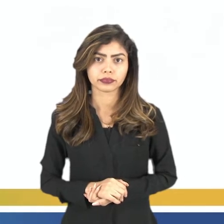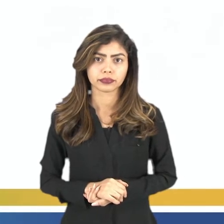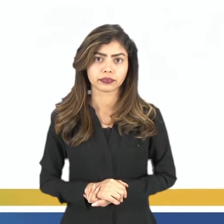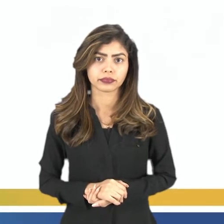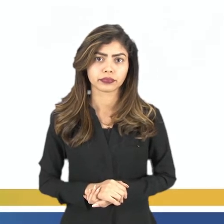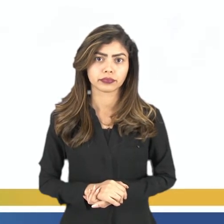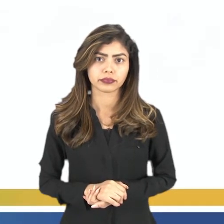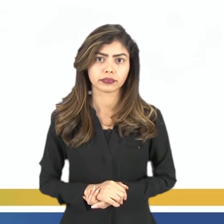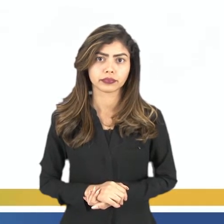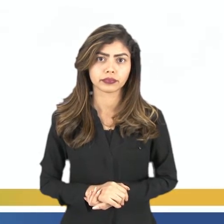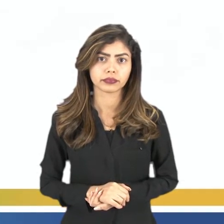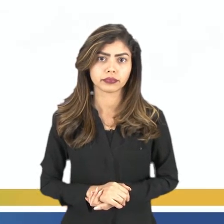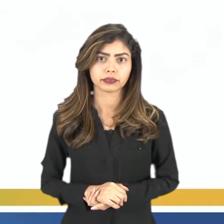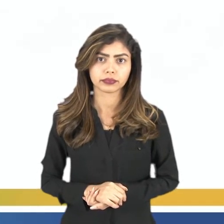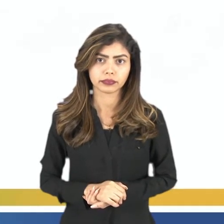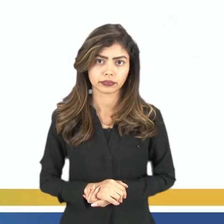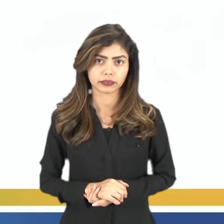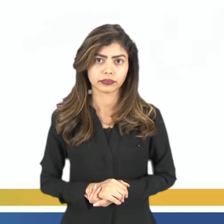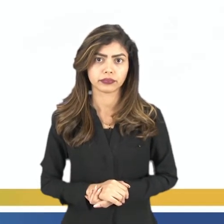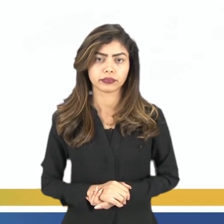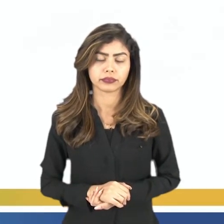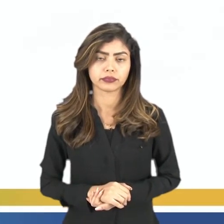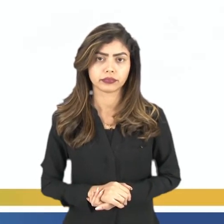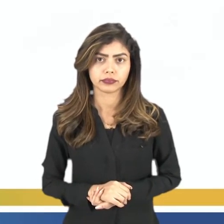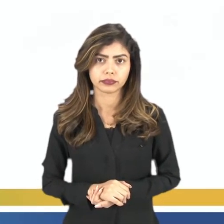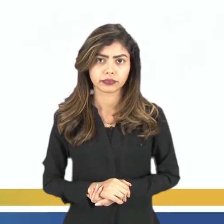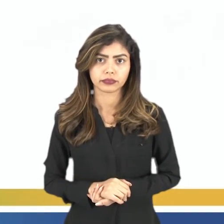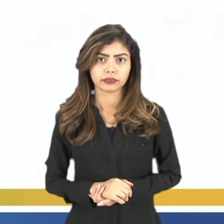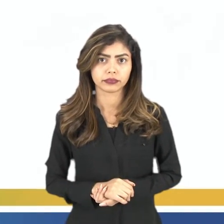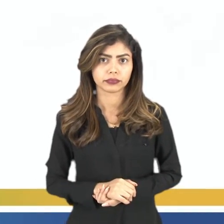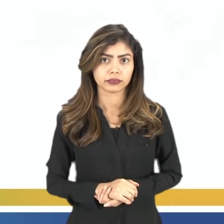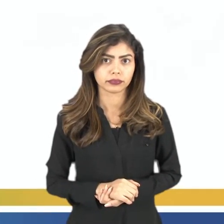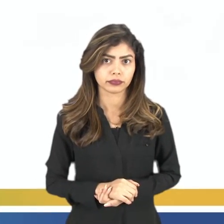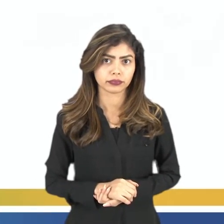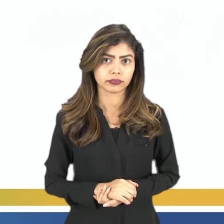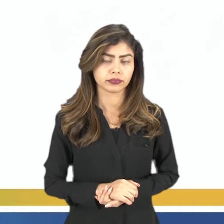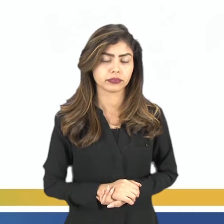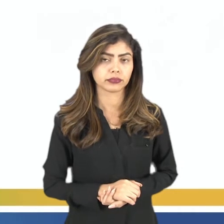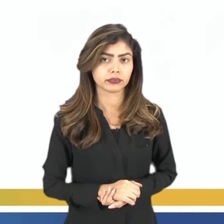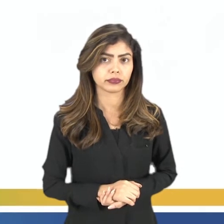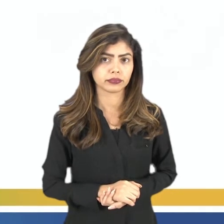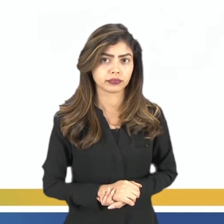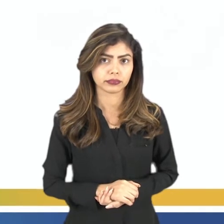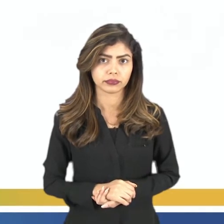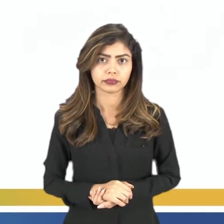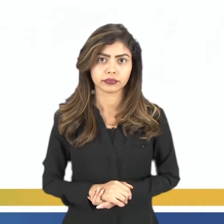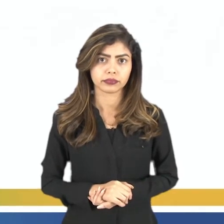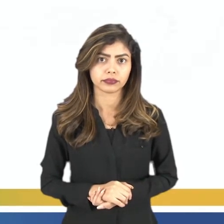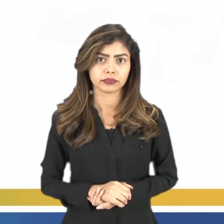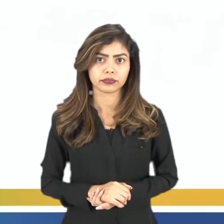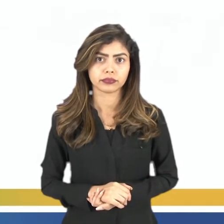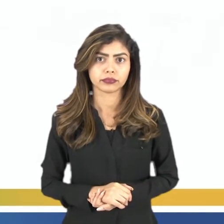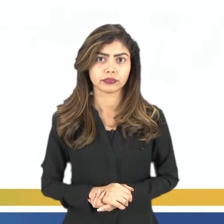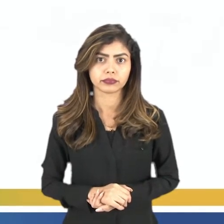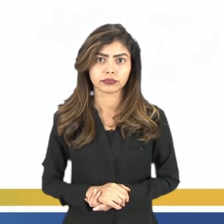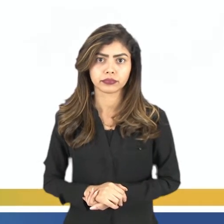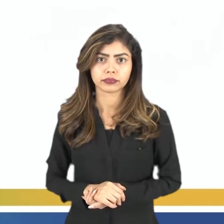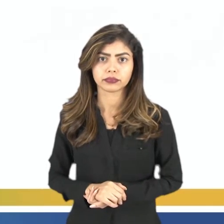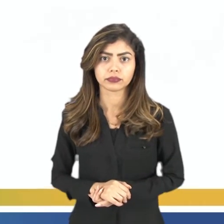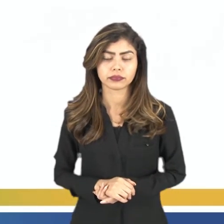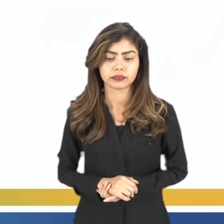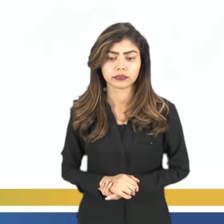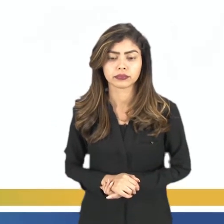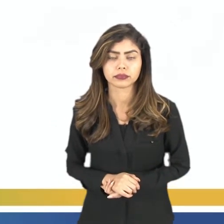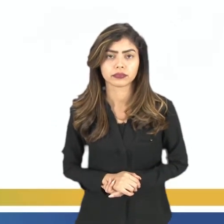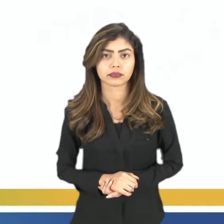argumentos que sostendrán la tesis del columnista y se podrán concluir aspectos positivos y negativos